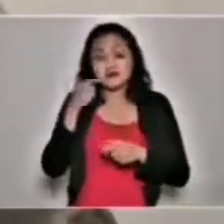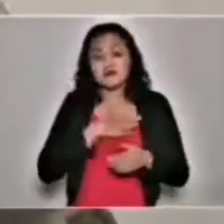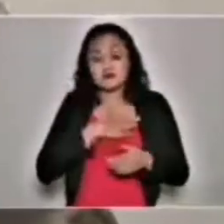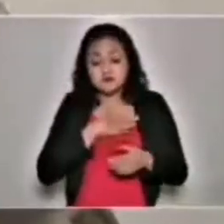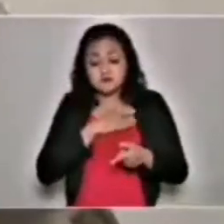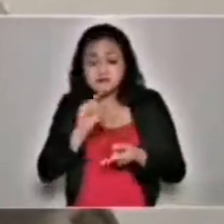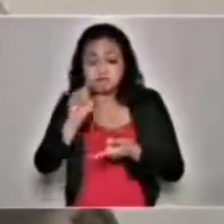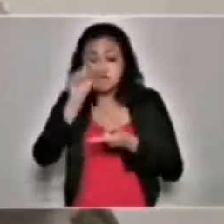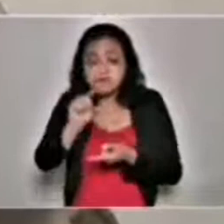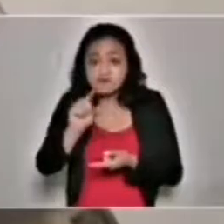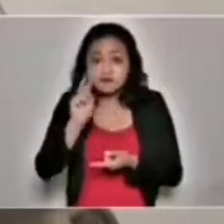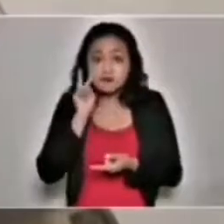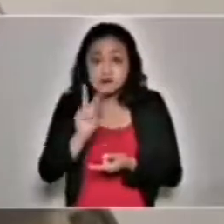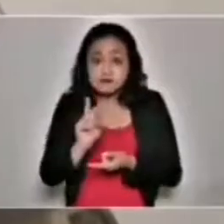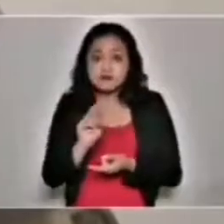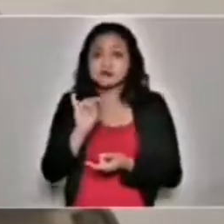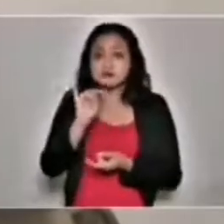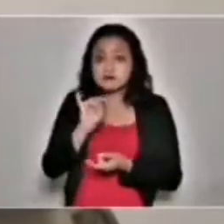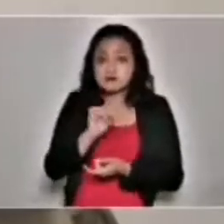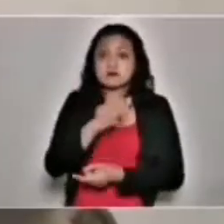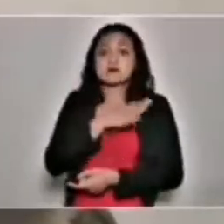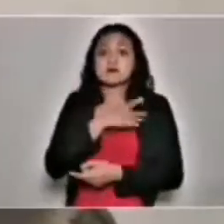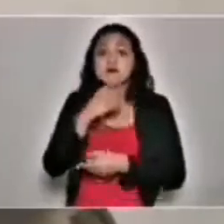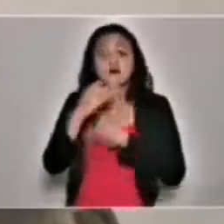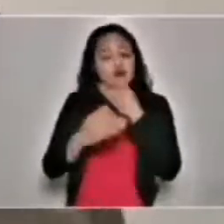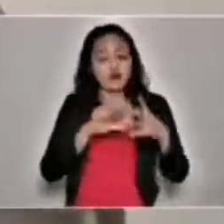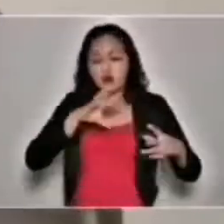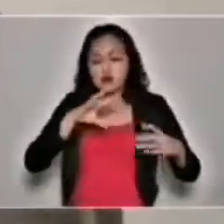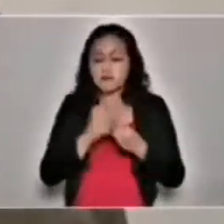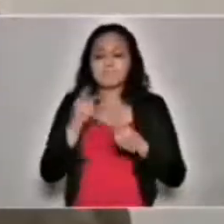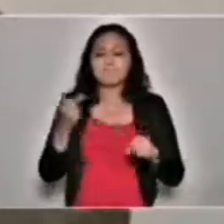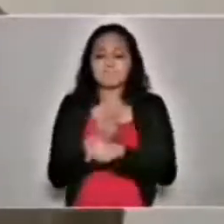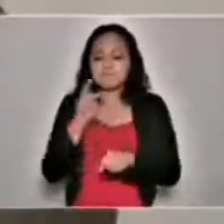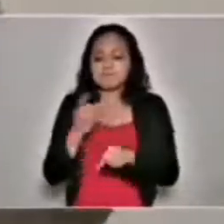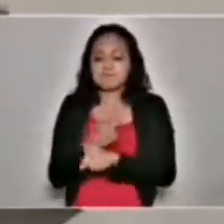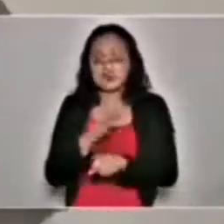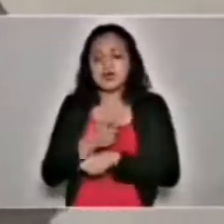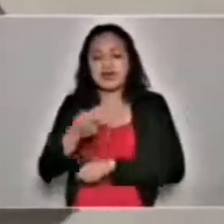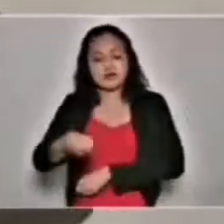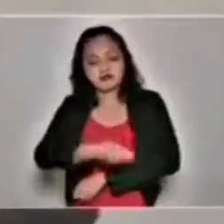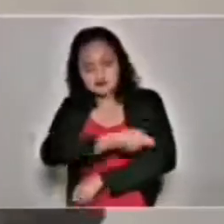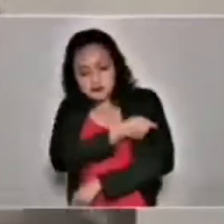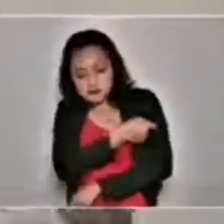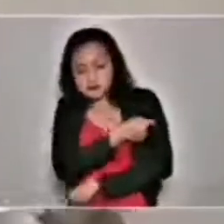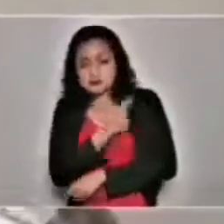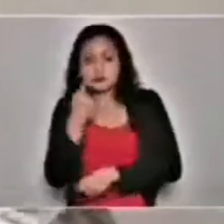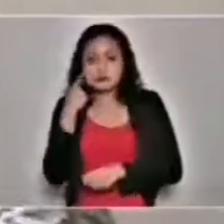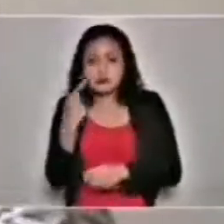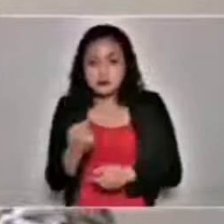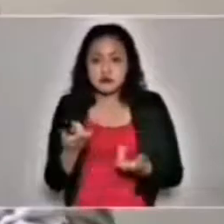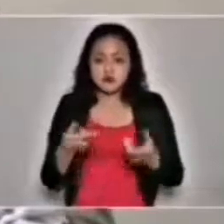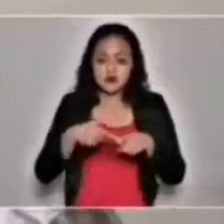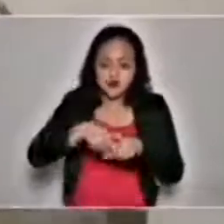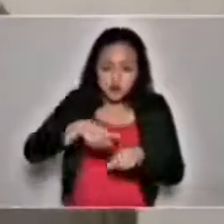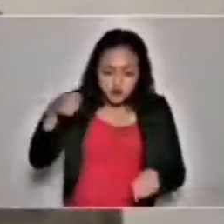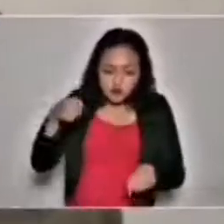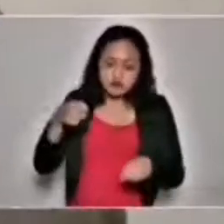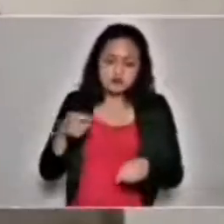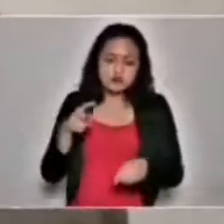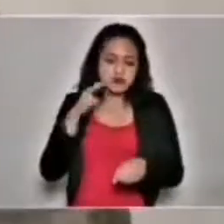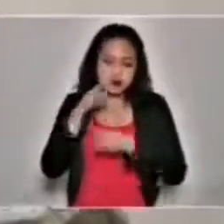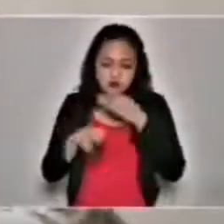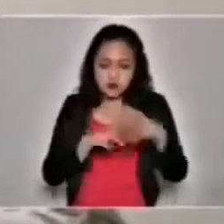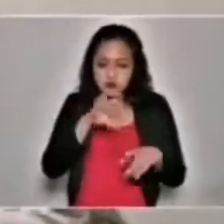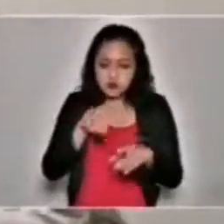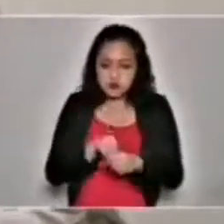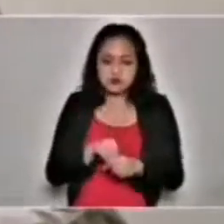biológico, la obligación de enseñarles el proceso de cómo se maneja para ponerlo en la jeringa y